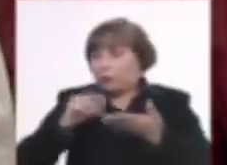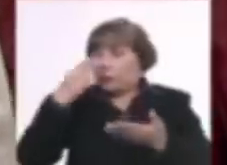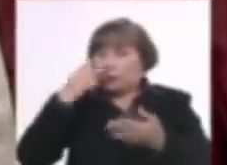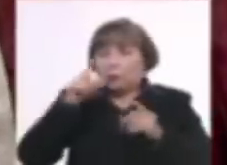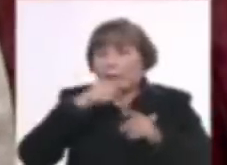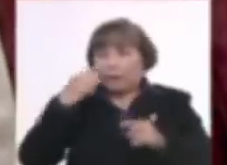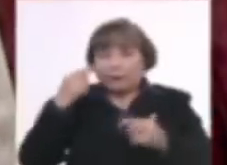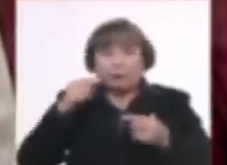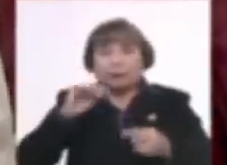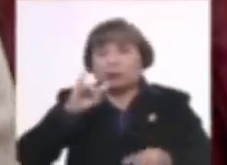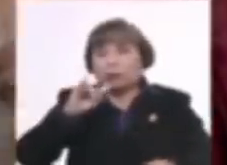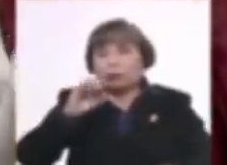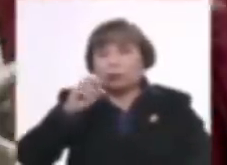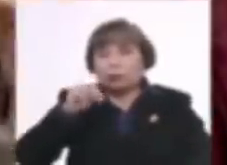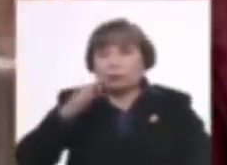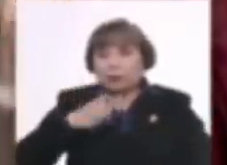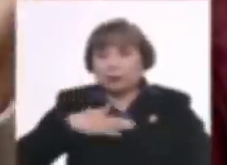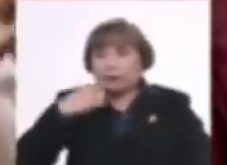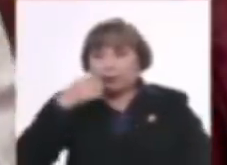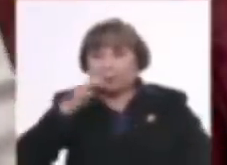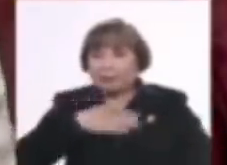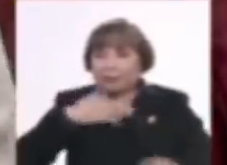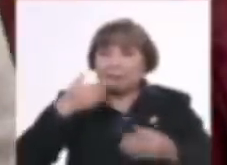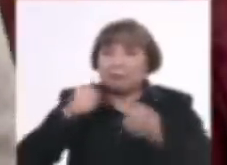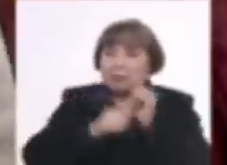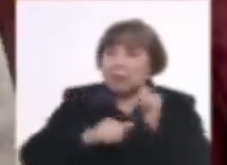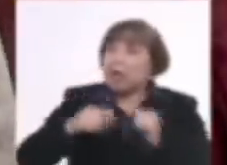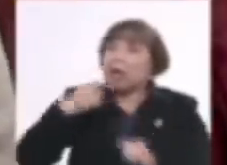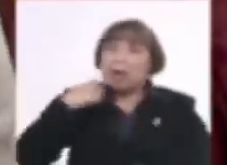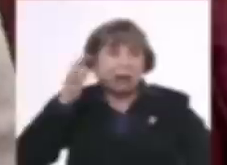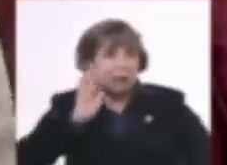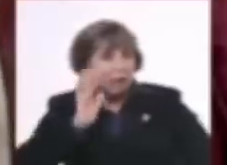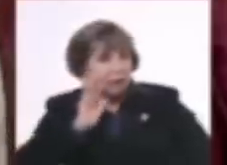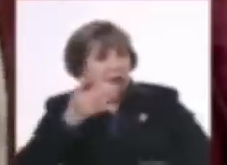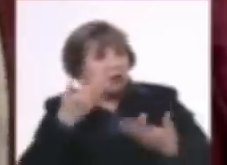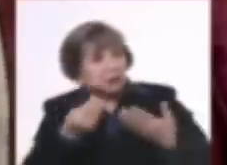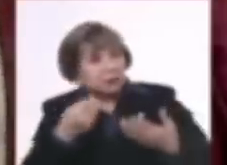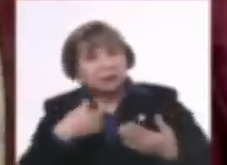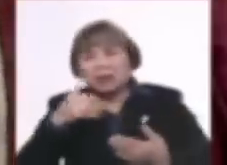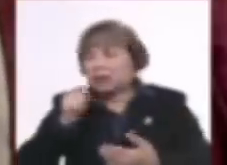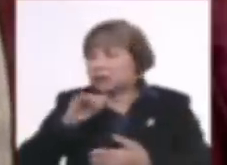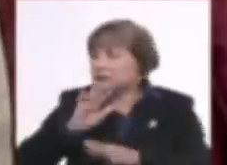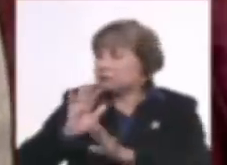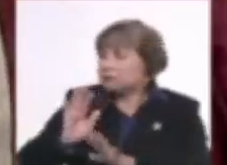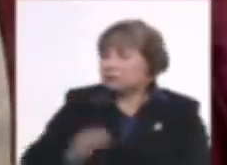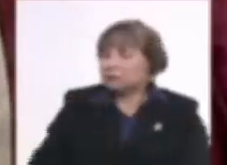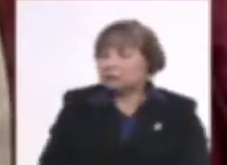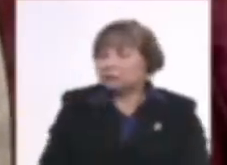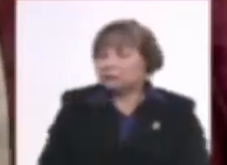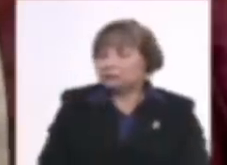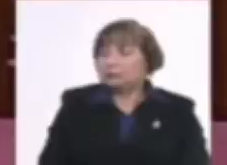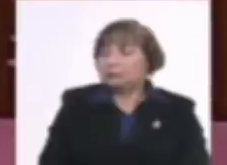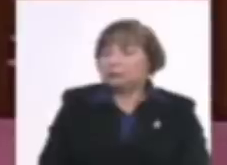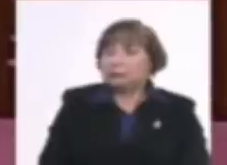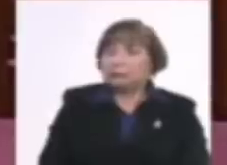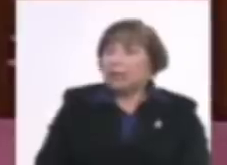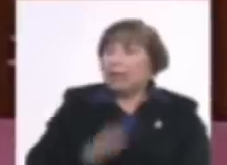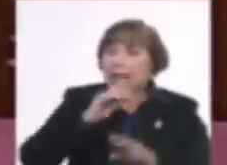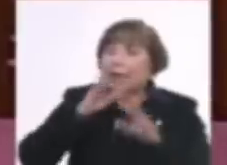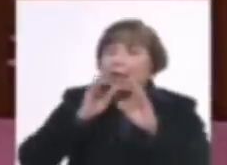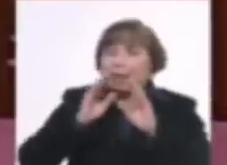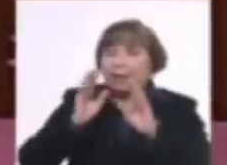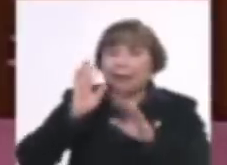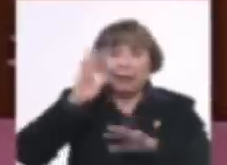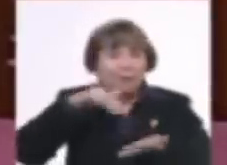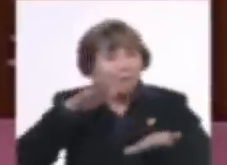vez. Johnny me dijo, ella es mi hermana, hola, ¿cómo estás? Nada más soy Angie. Ya. A ver, o sea, ¿esa